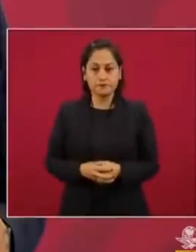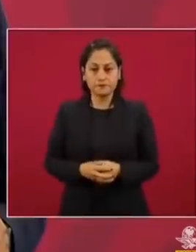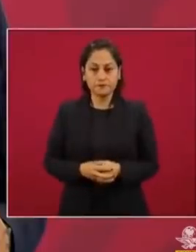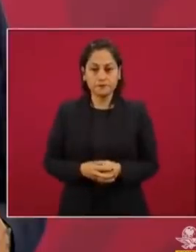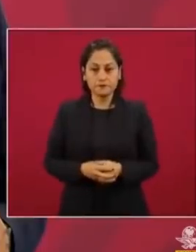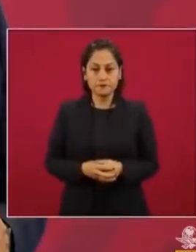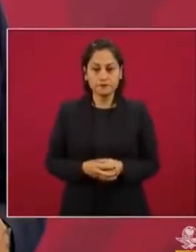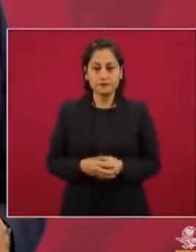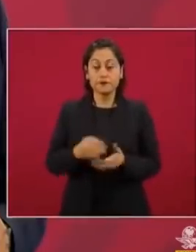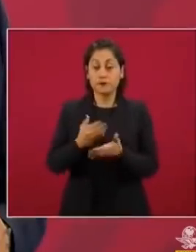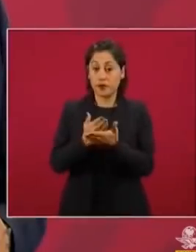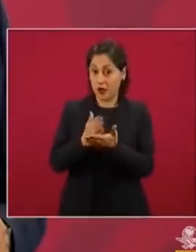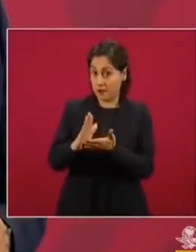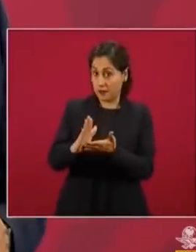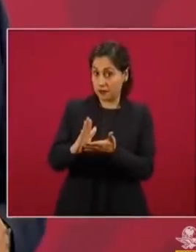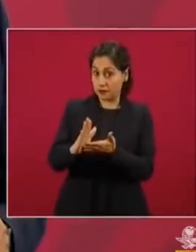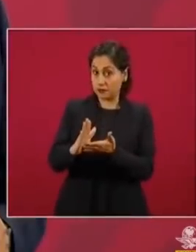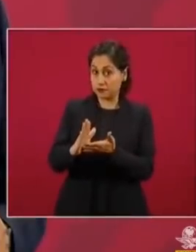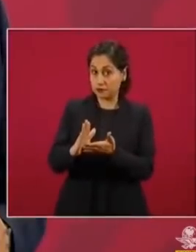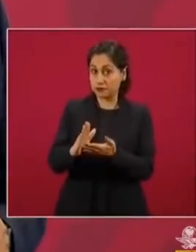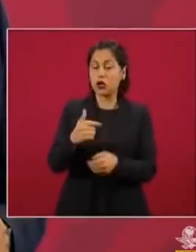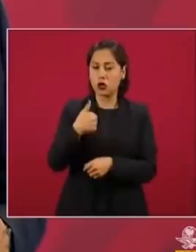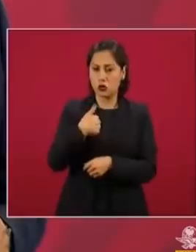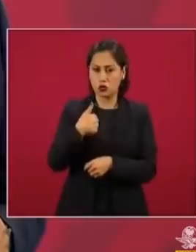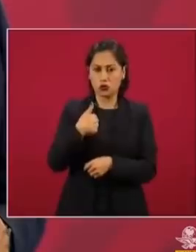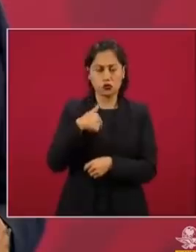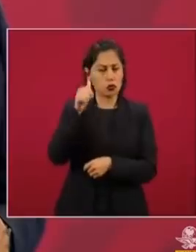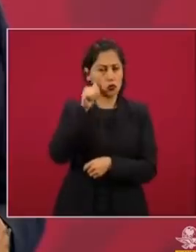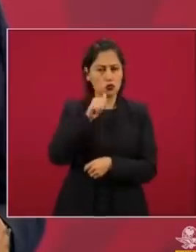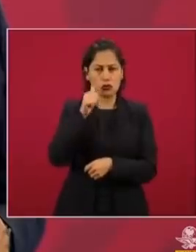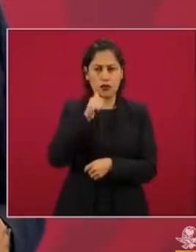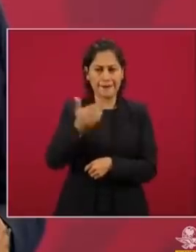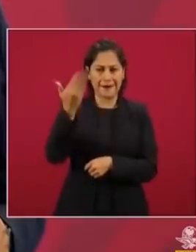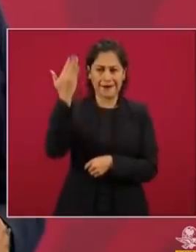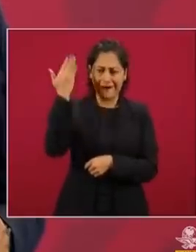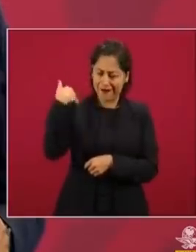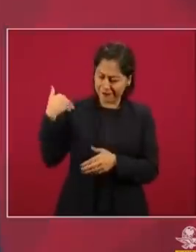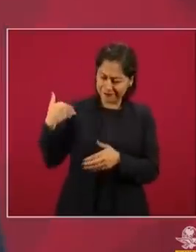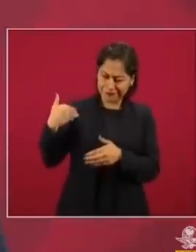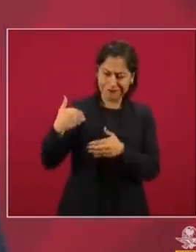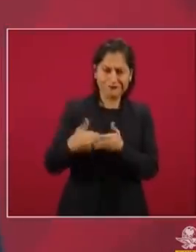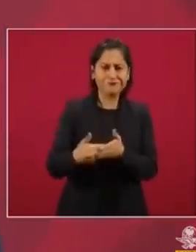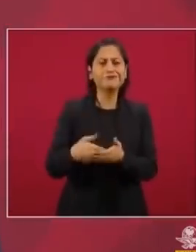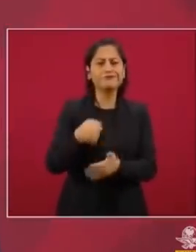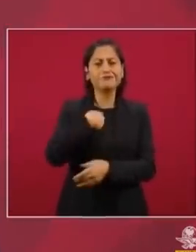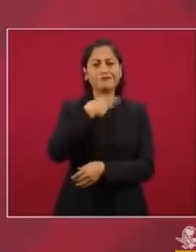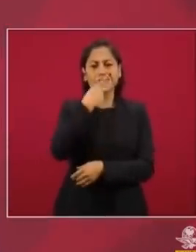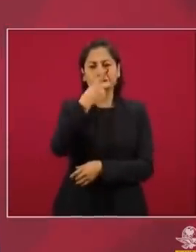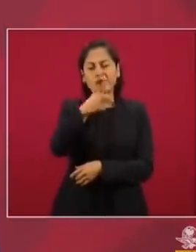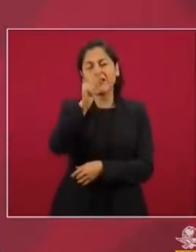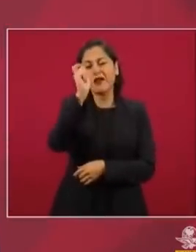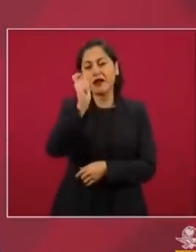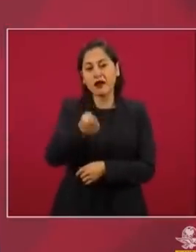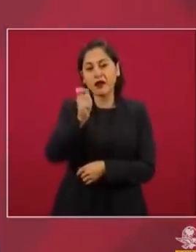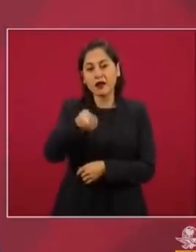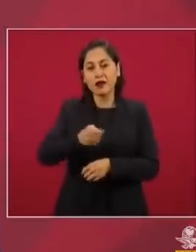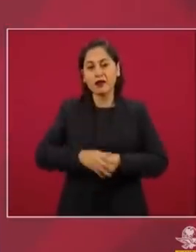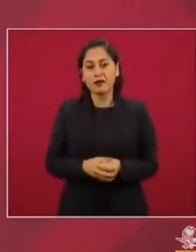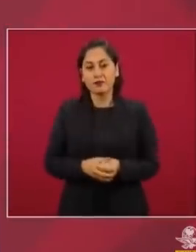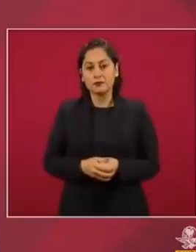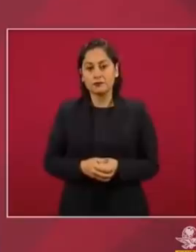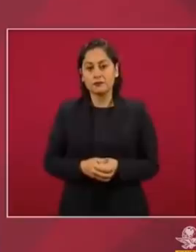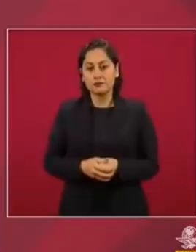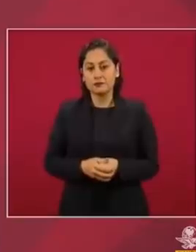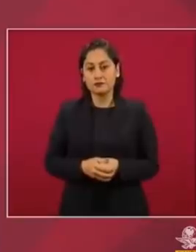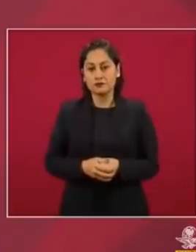Y lo dije también desde el principio, no la conducta de un